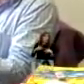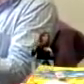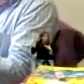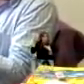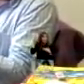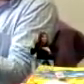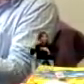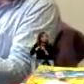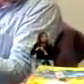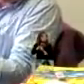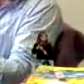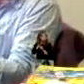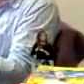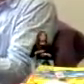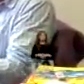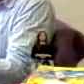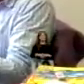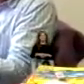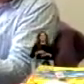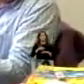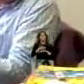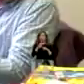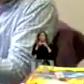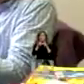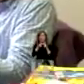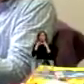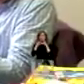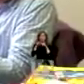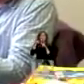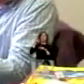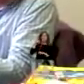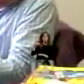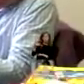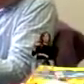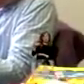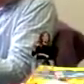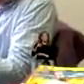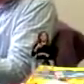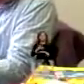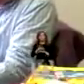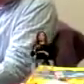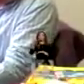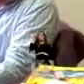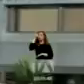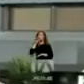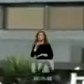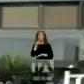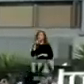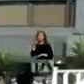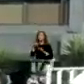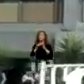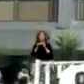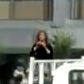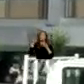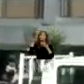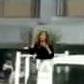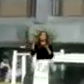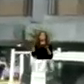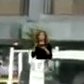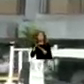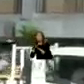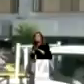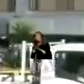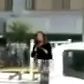vez de que se sepa medianamente cómo se van a mover las aguas en términos políticos. El tiempo en que la